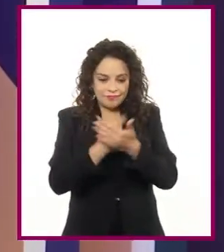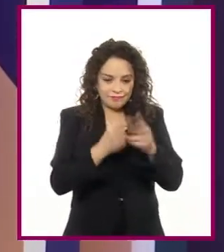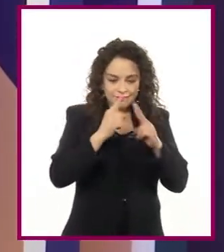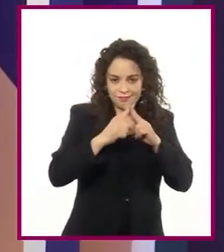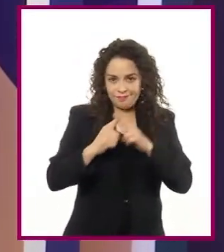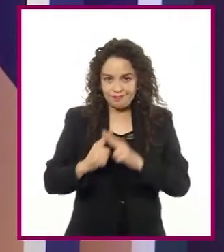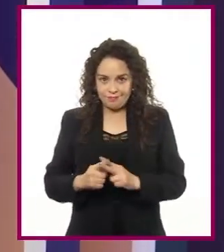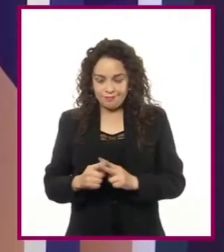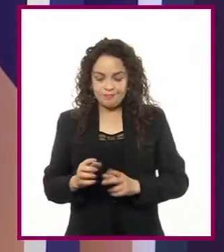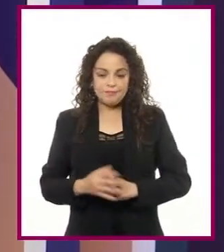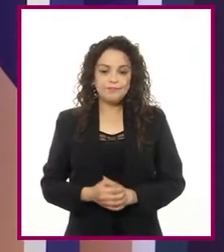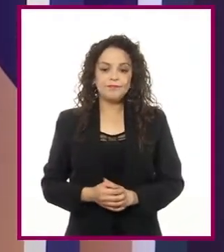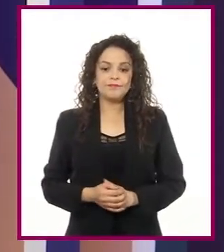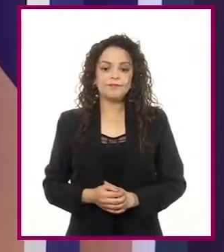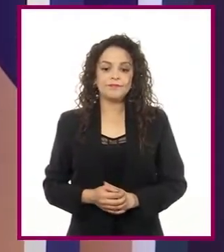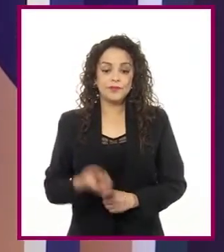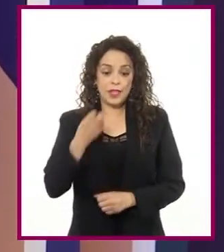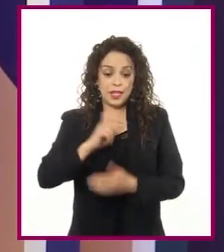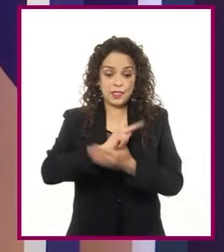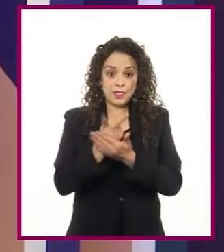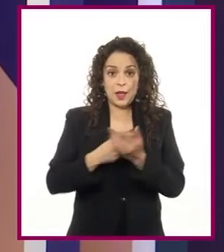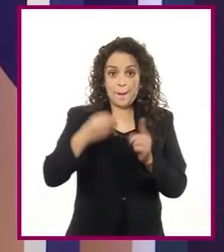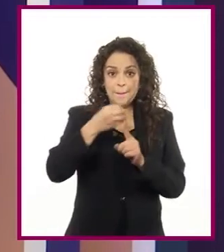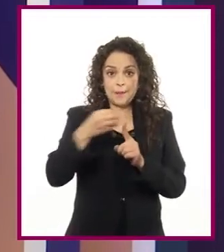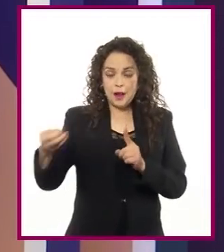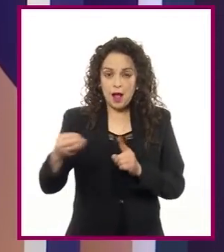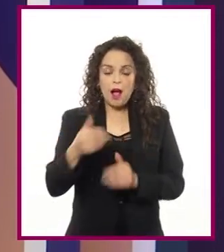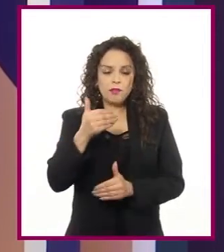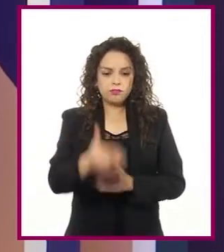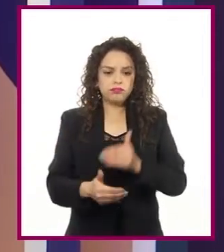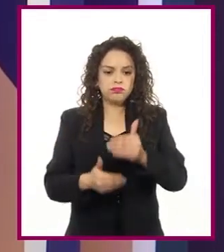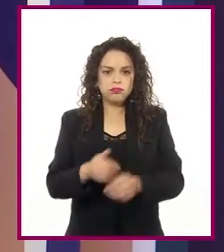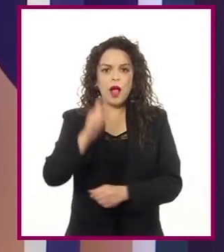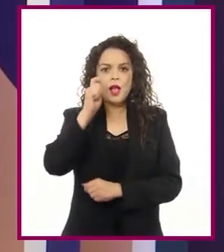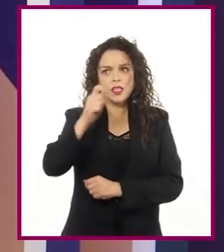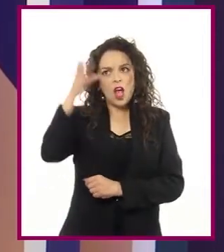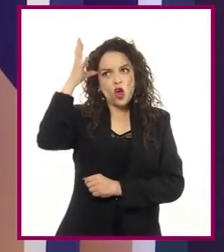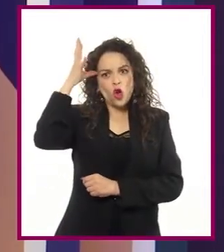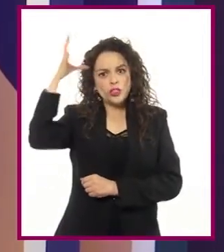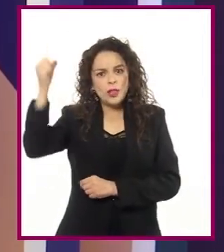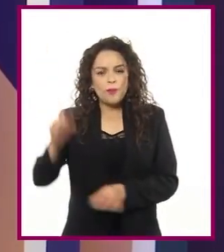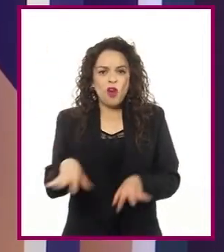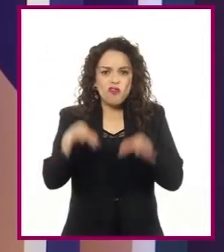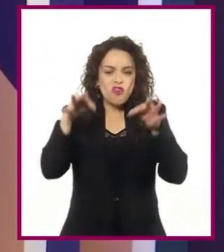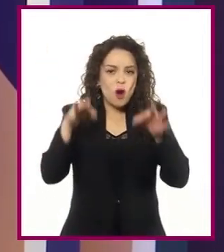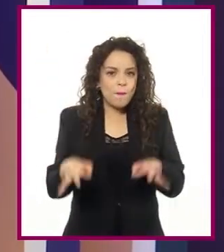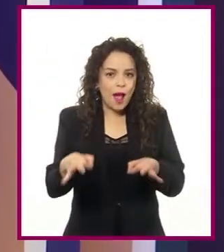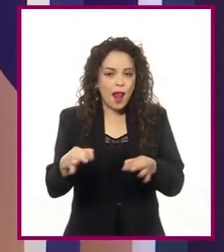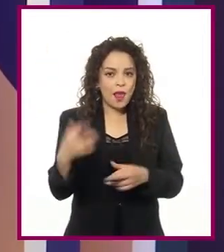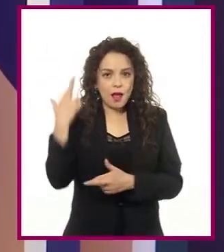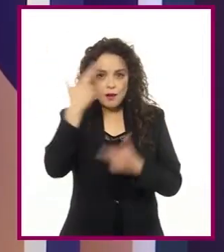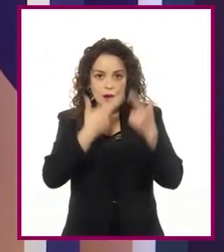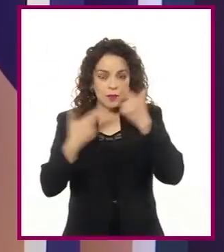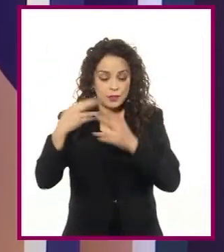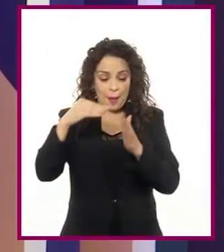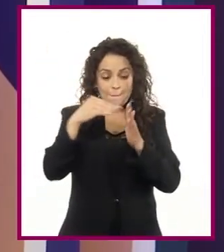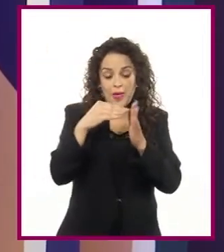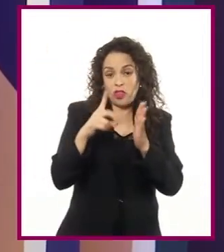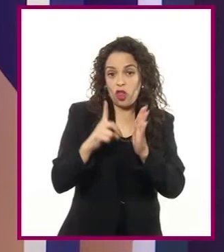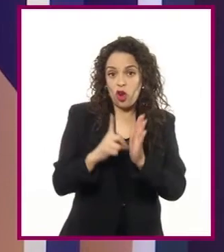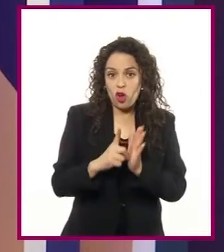sesión avanzaremos en conceptos formales y revisaremos una metodología que